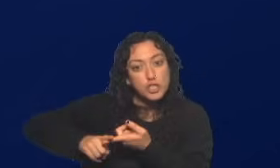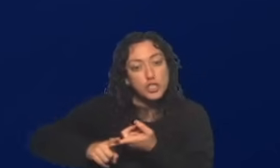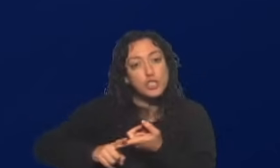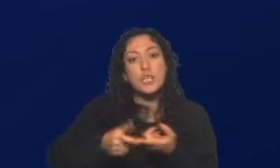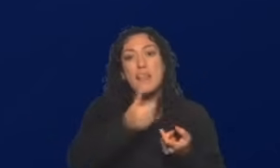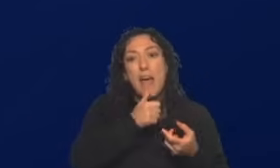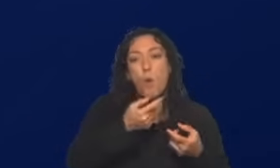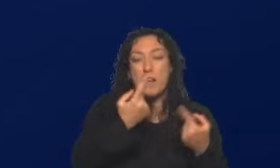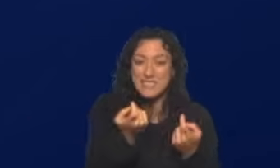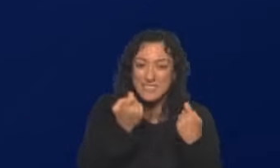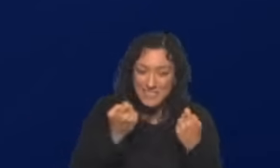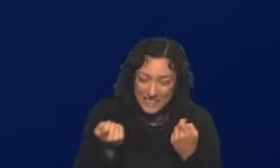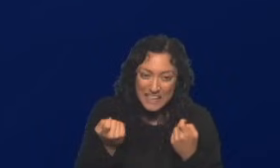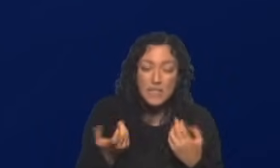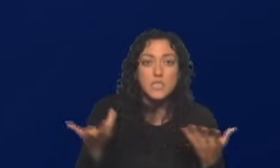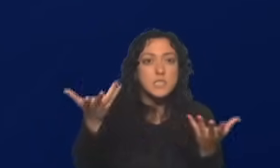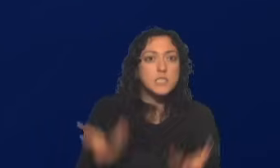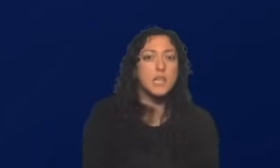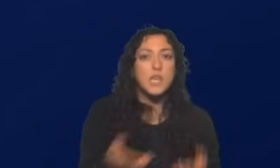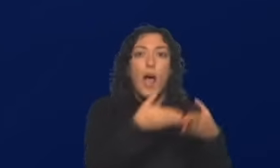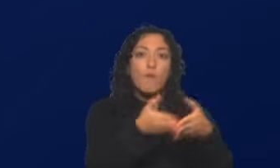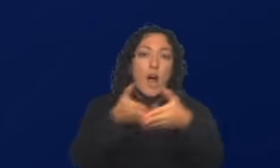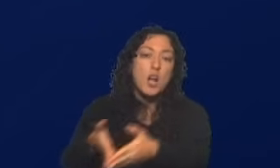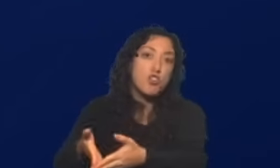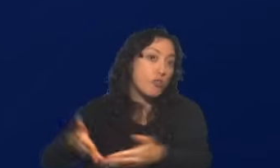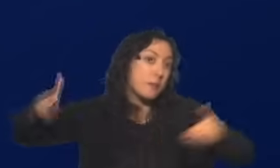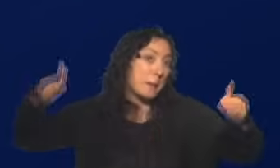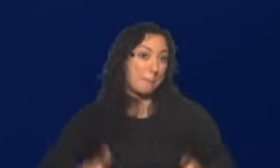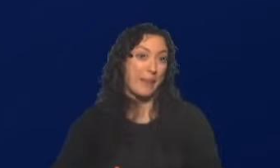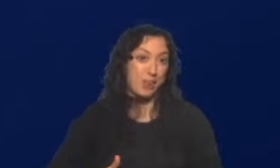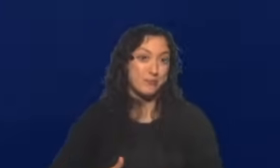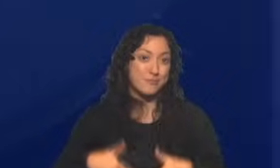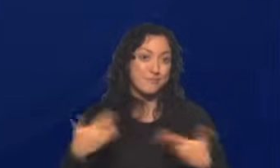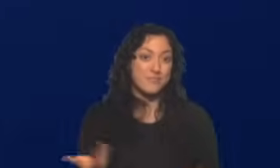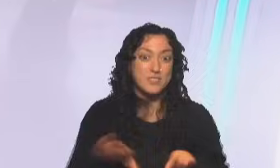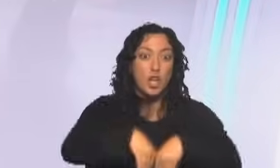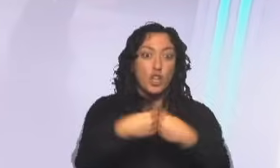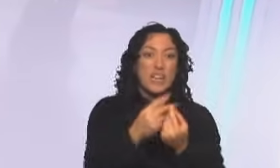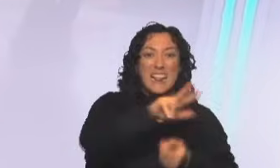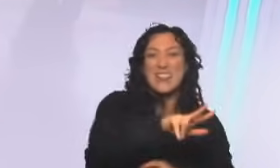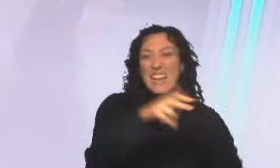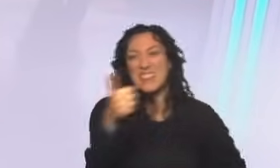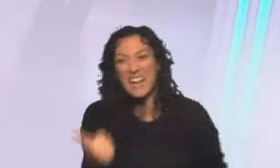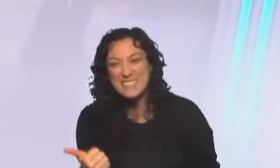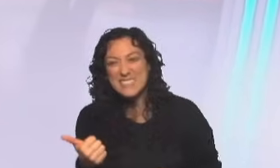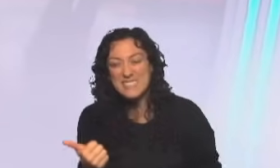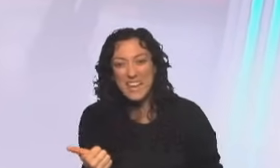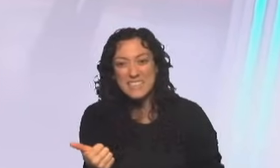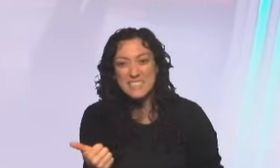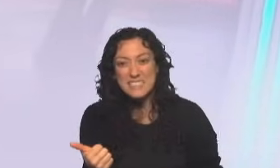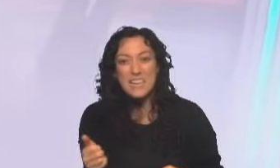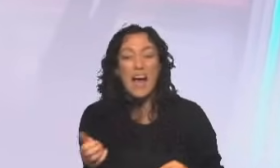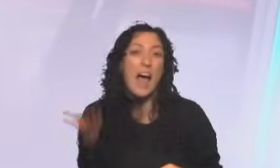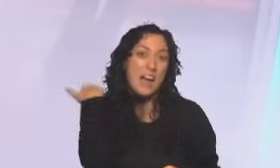la sequía, el promedio de barcos diarios, claro, disminuyó. Pueden cruzar 36 de 24. Bueno,